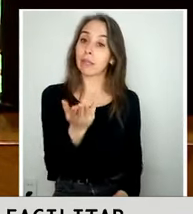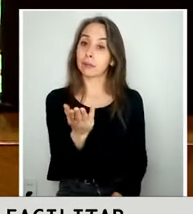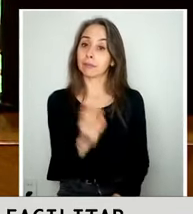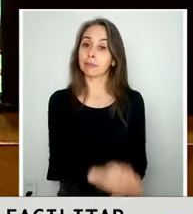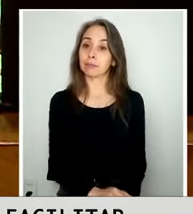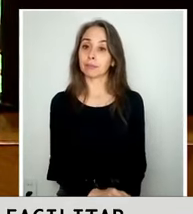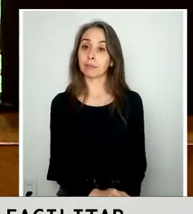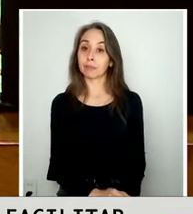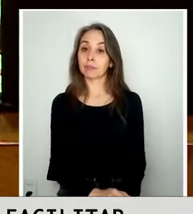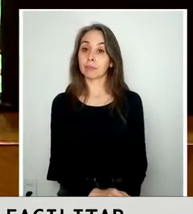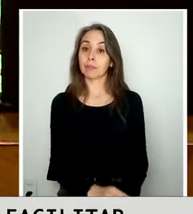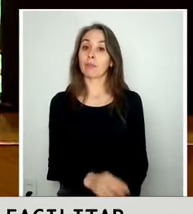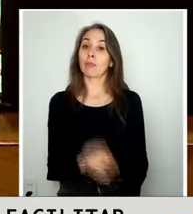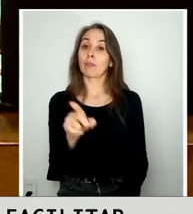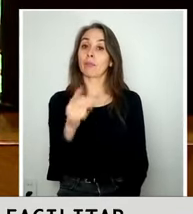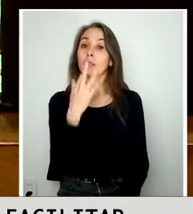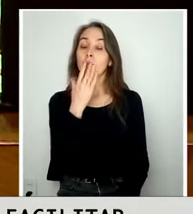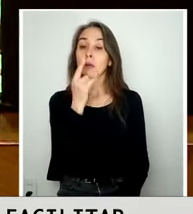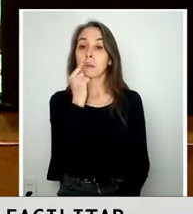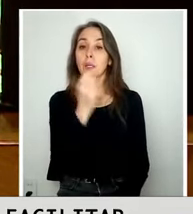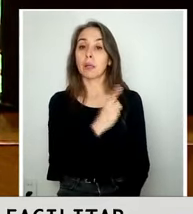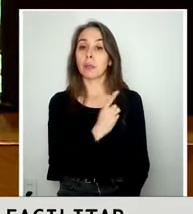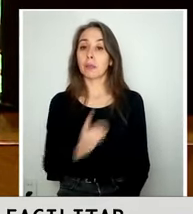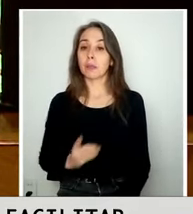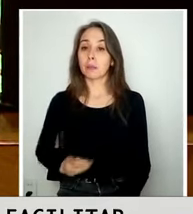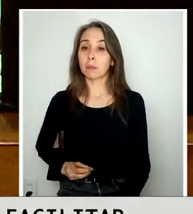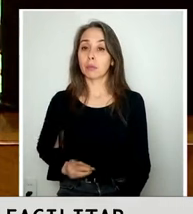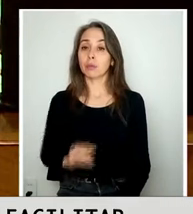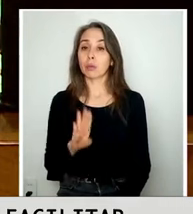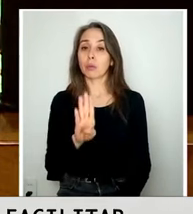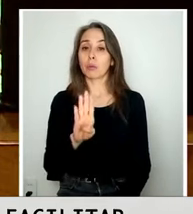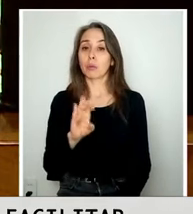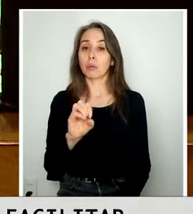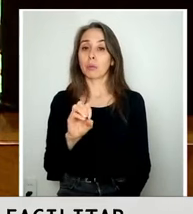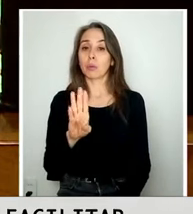tiene la palabra el diputado Sergio Bobadilla